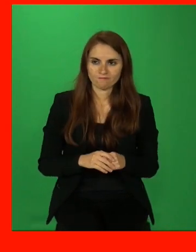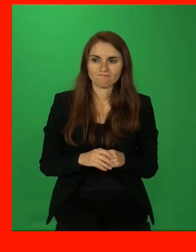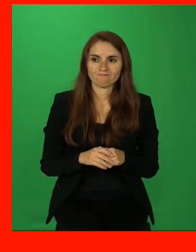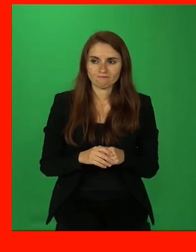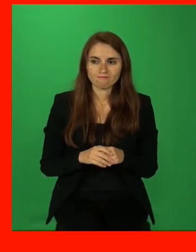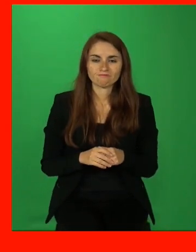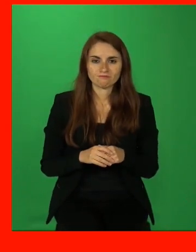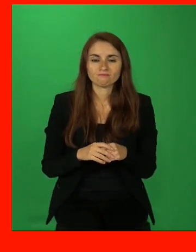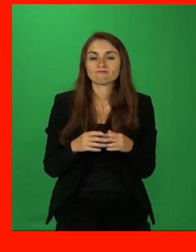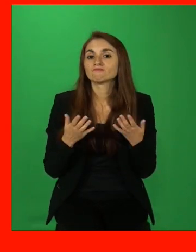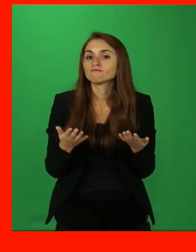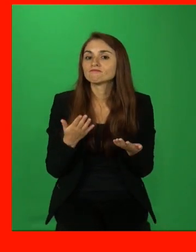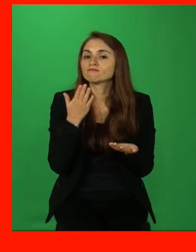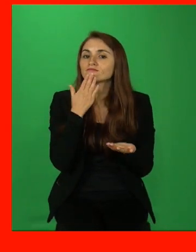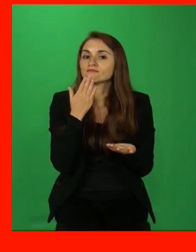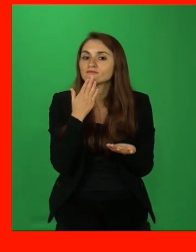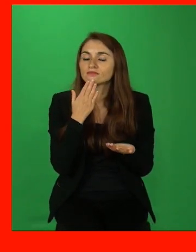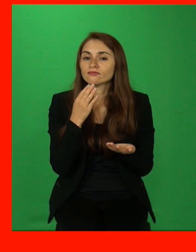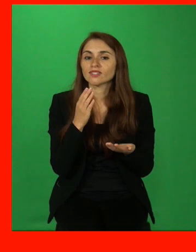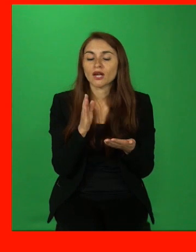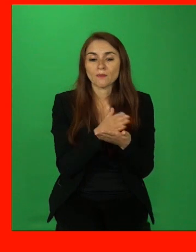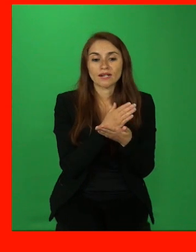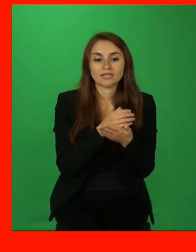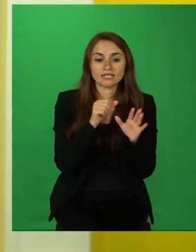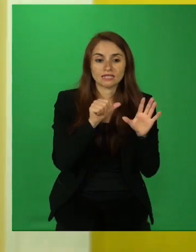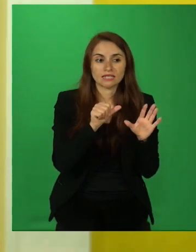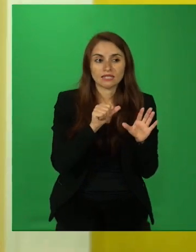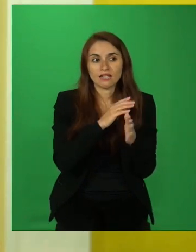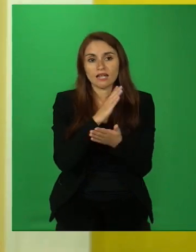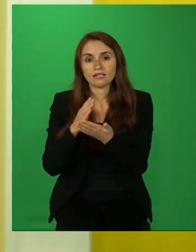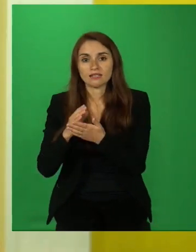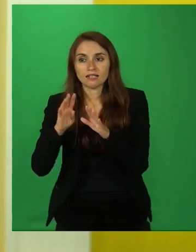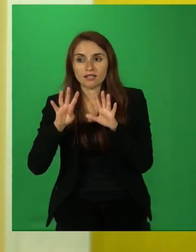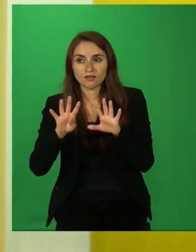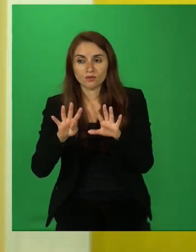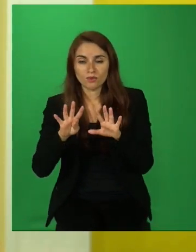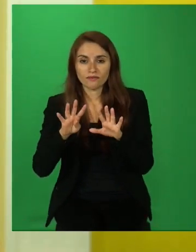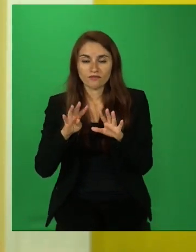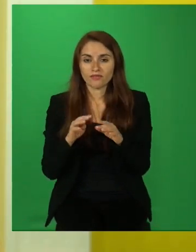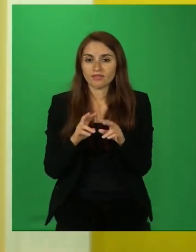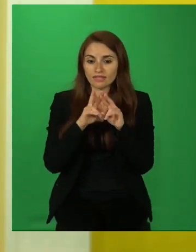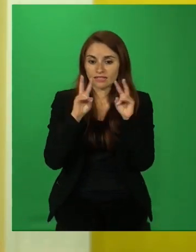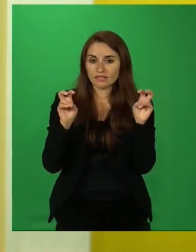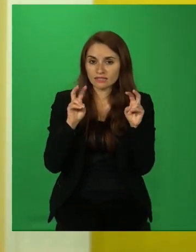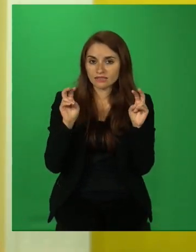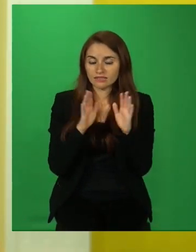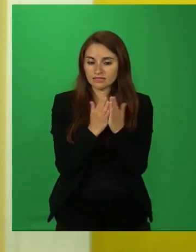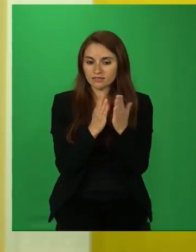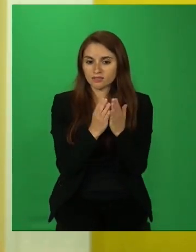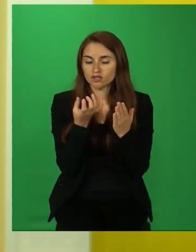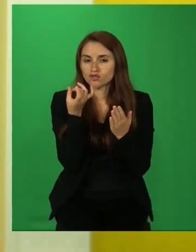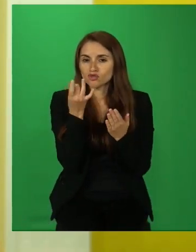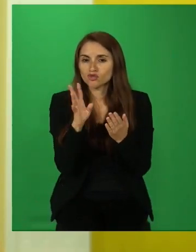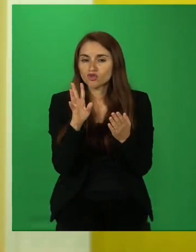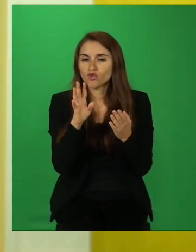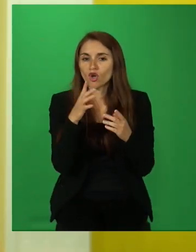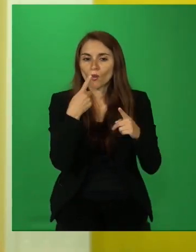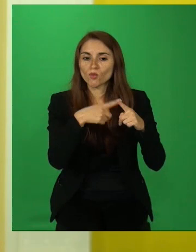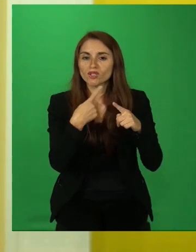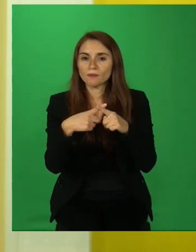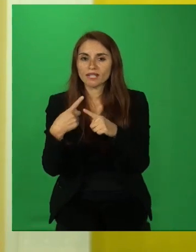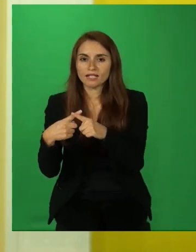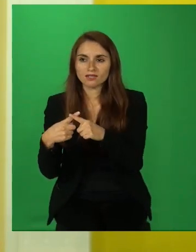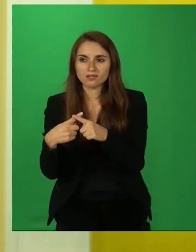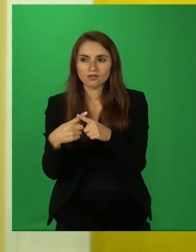es más de la página 6 a la página 9 del texto de ejercitación hay ejercicios solo de multiplicación